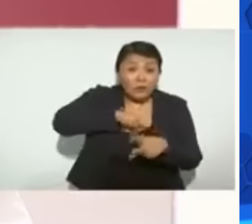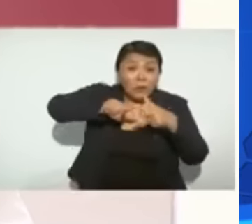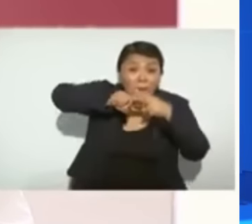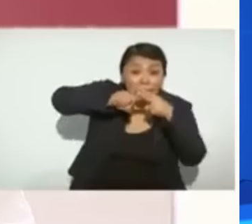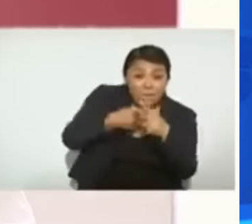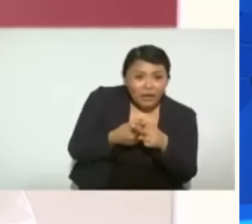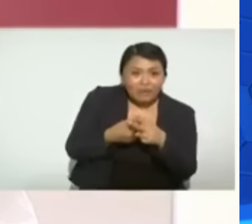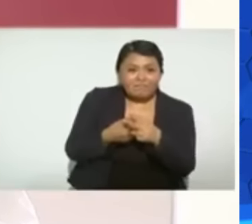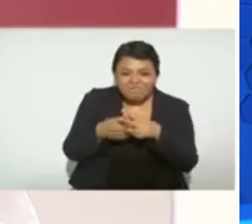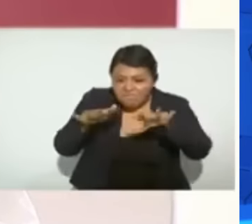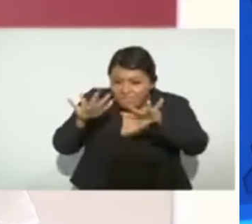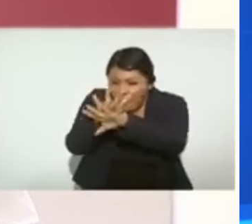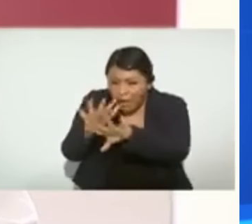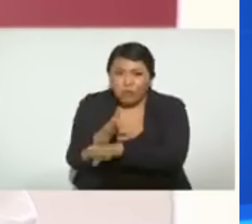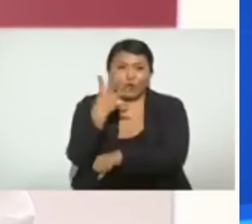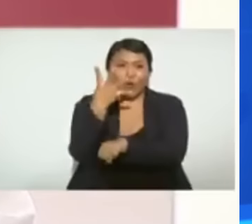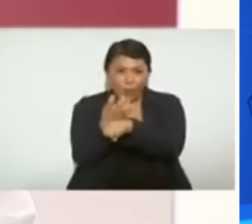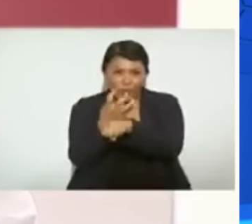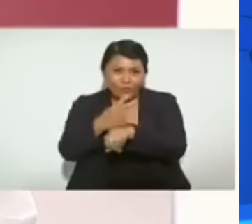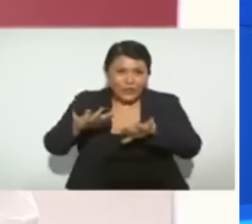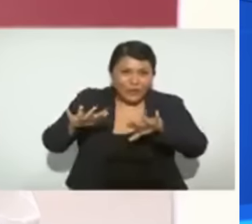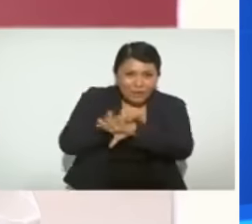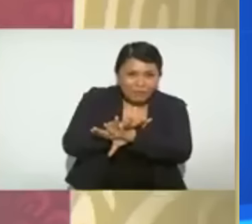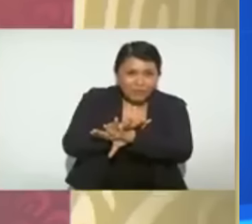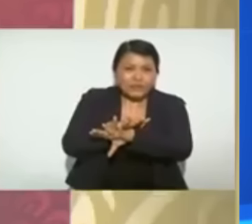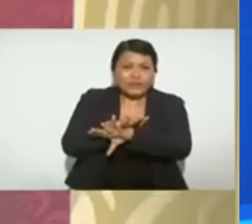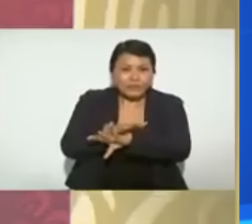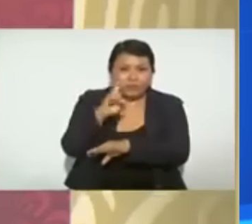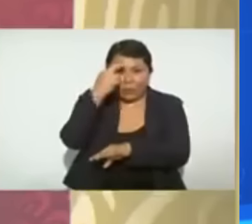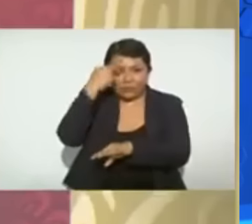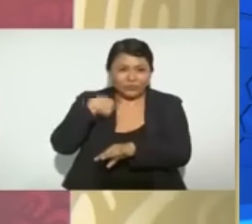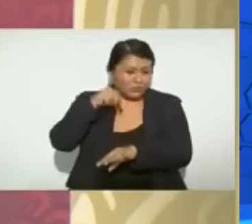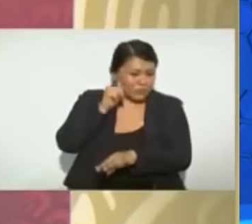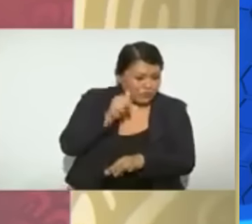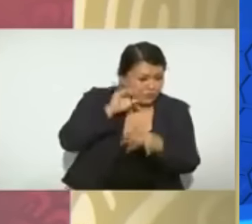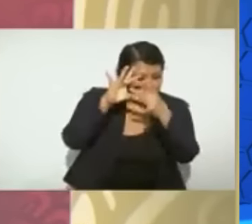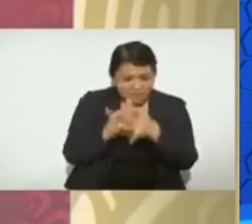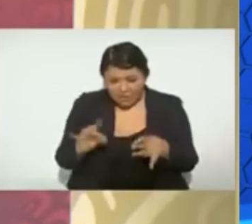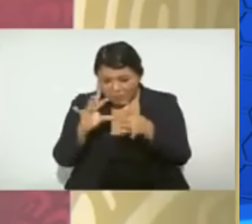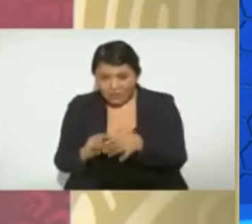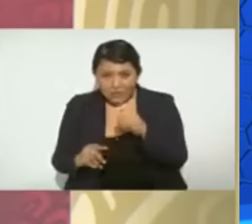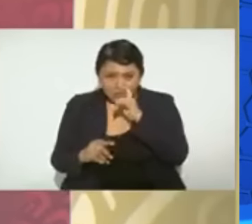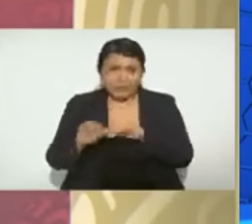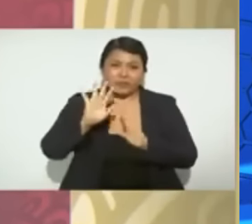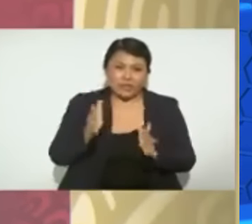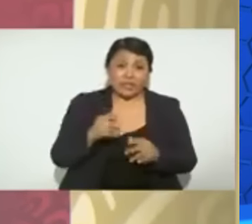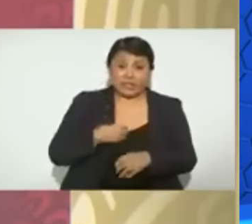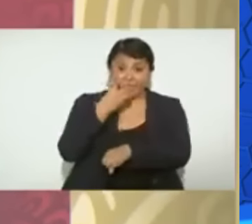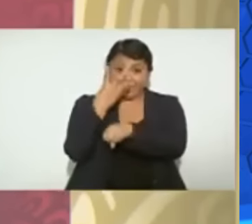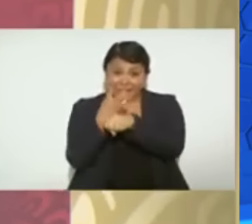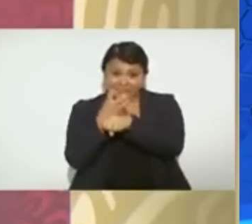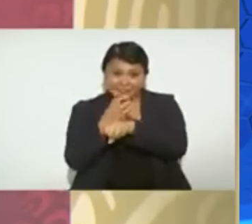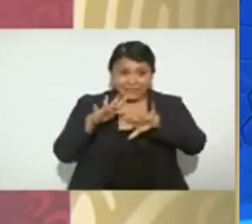Siempre hablamos de la cuarta transformación, porque ya hubieron 3